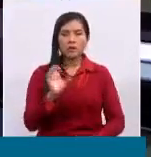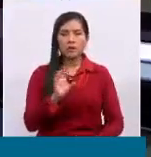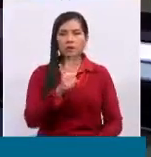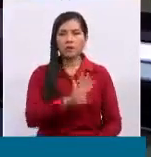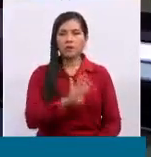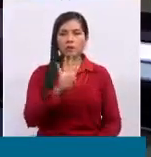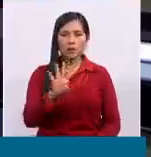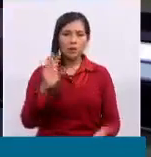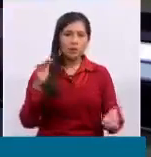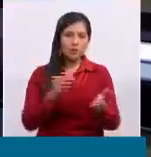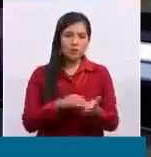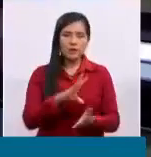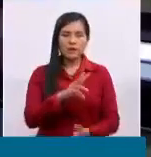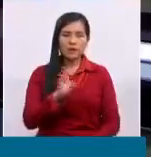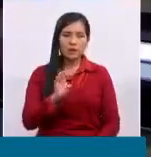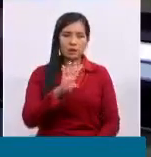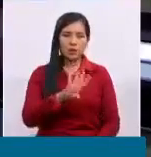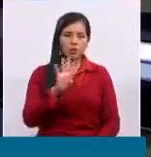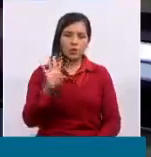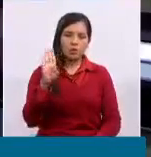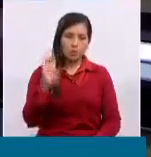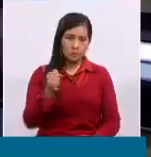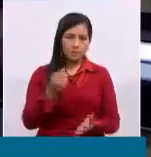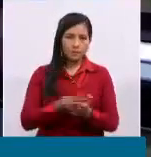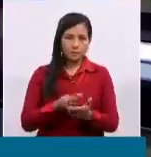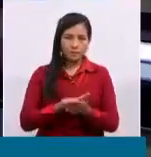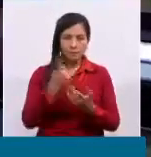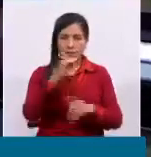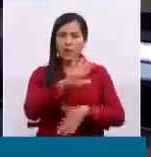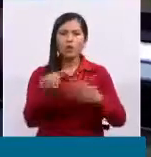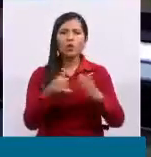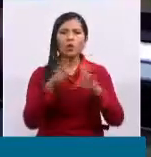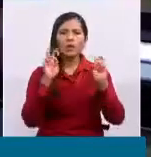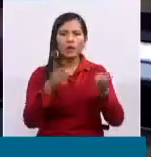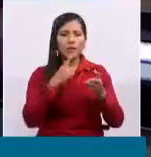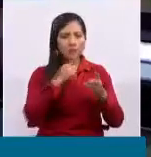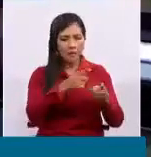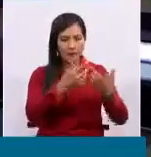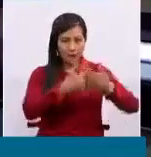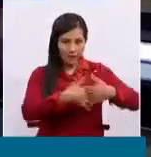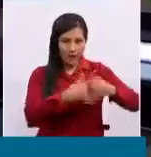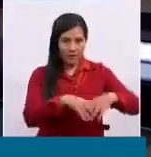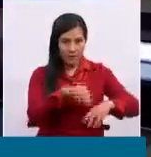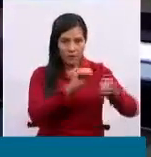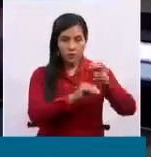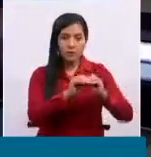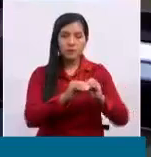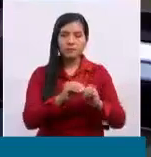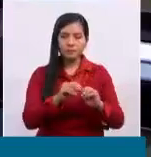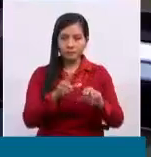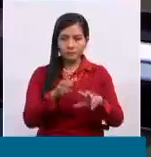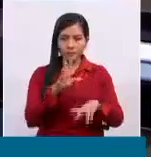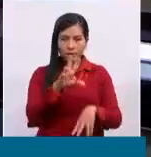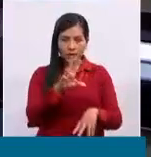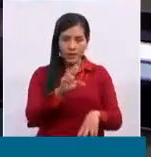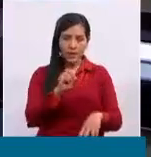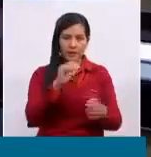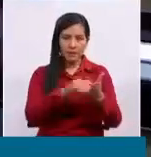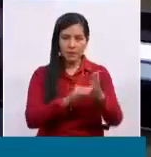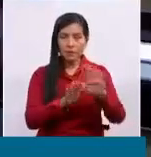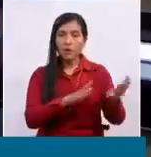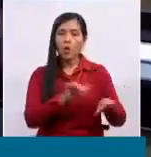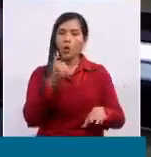30.644.444 bolivianos. Esto es para todo lo que sería en sí la planta. Un segundo componente que serían nuestros